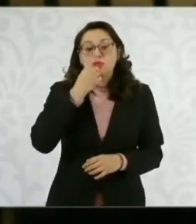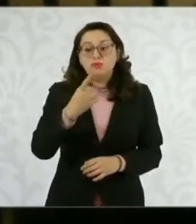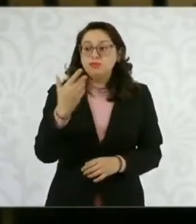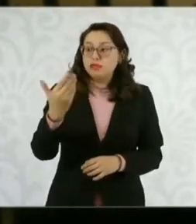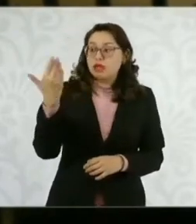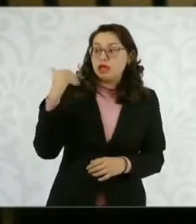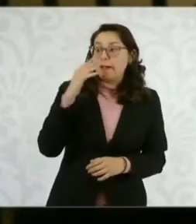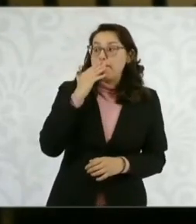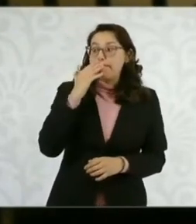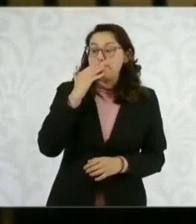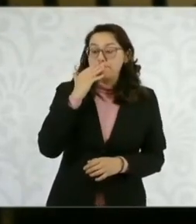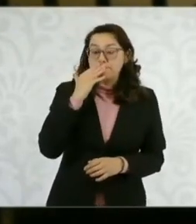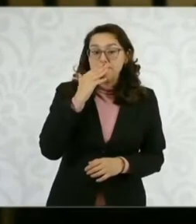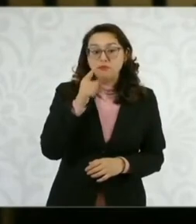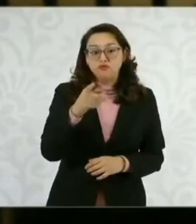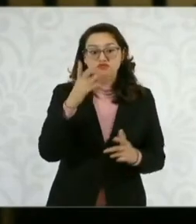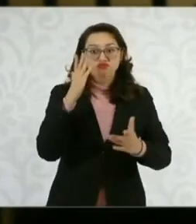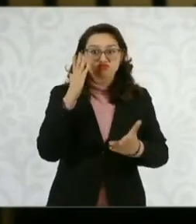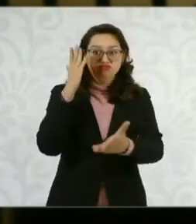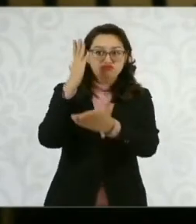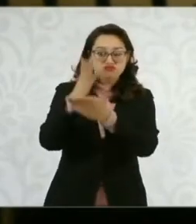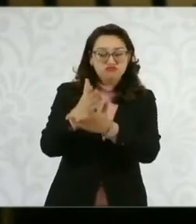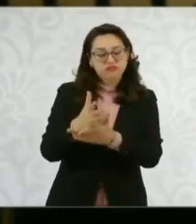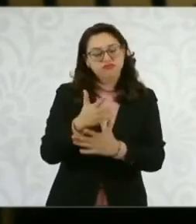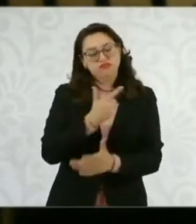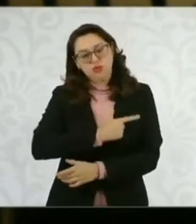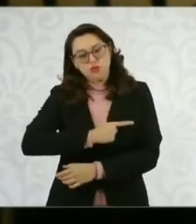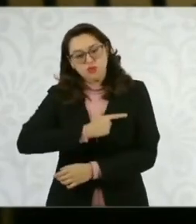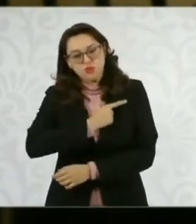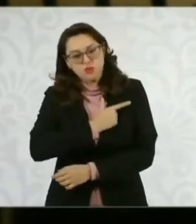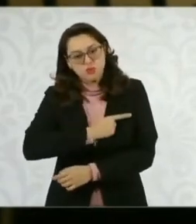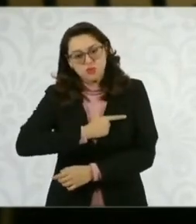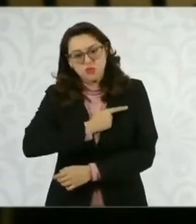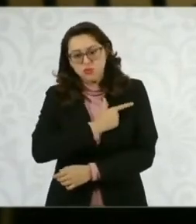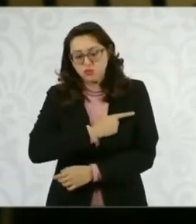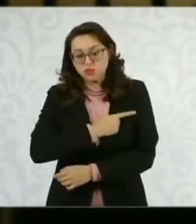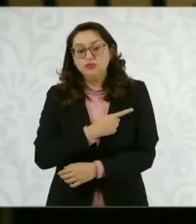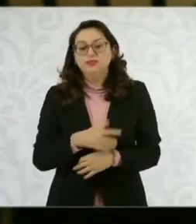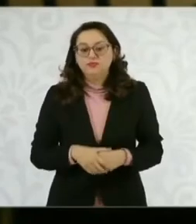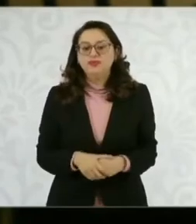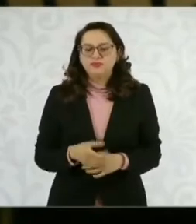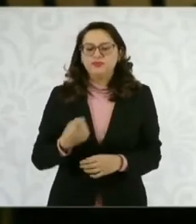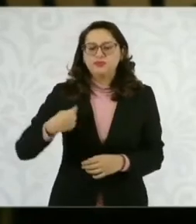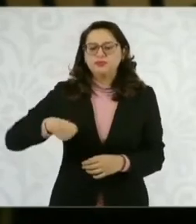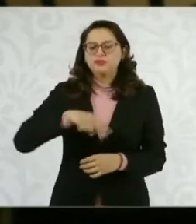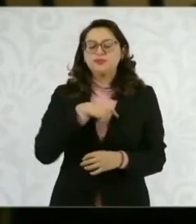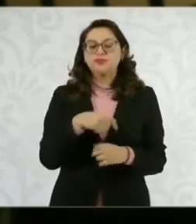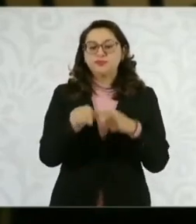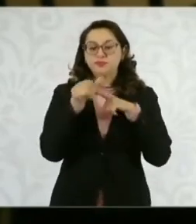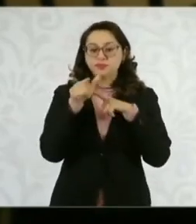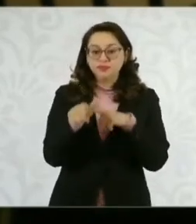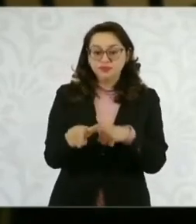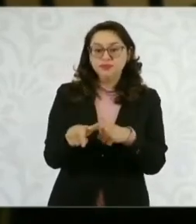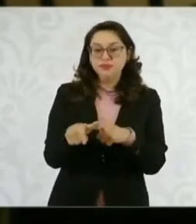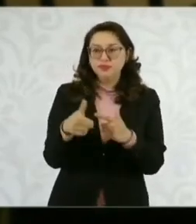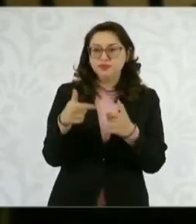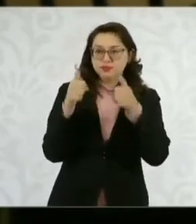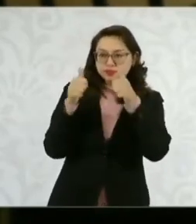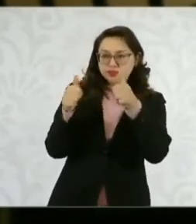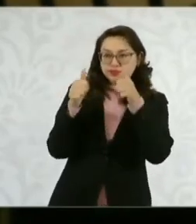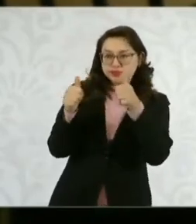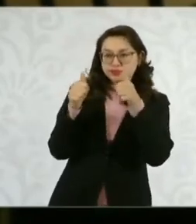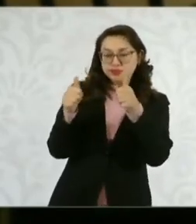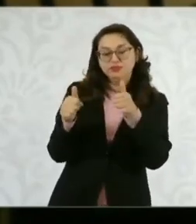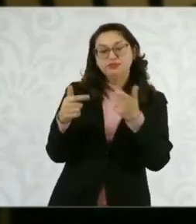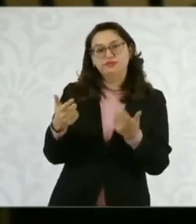Sonora ahora en el mes de diciembre, era muy importante su presencia. Y claro, seguimos con atención todos los compromisos que hizo